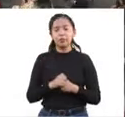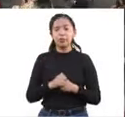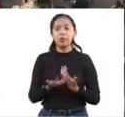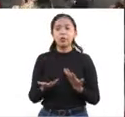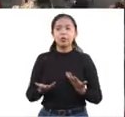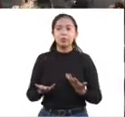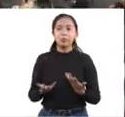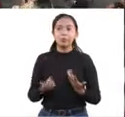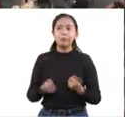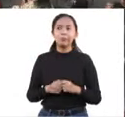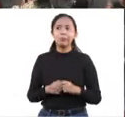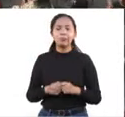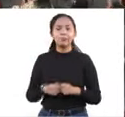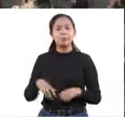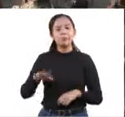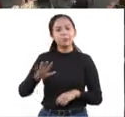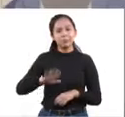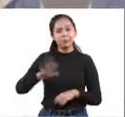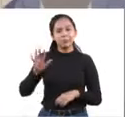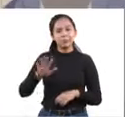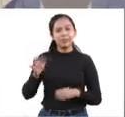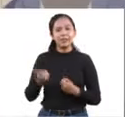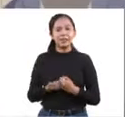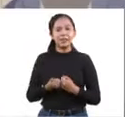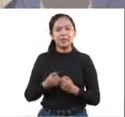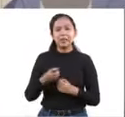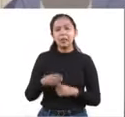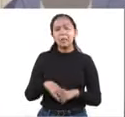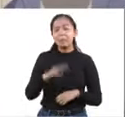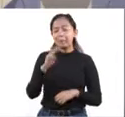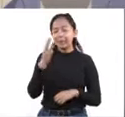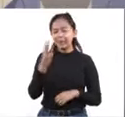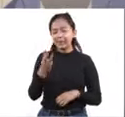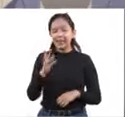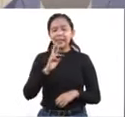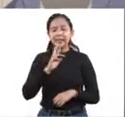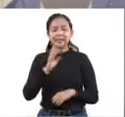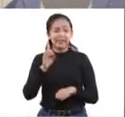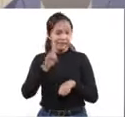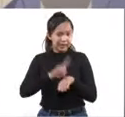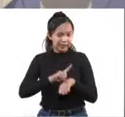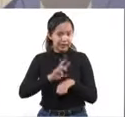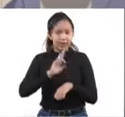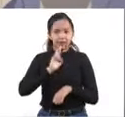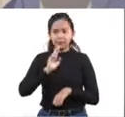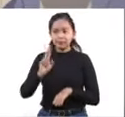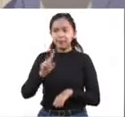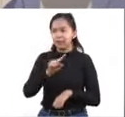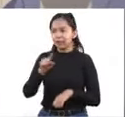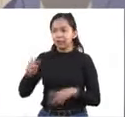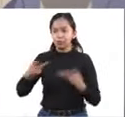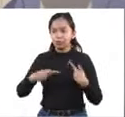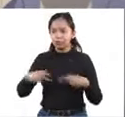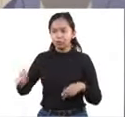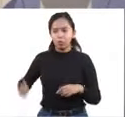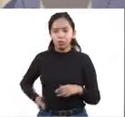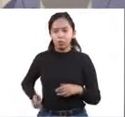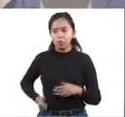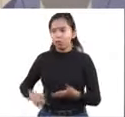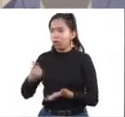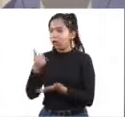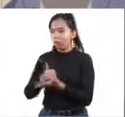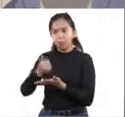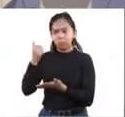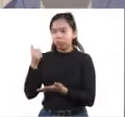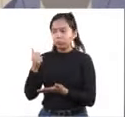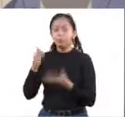tiro de plata. En 3 días respondió el gobierno y empezaron a aprobar los permisos, y logramos